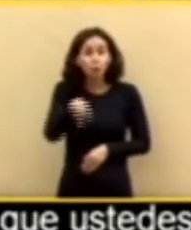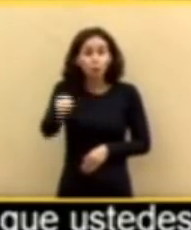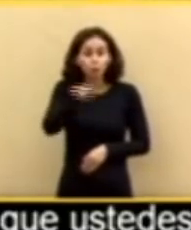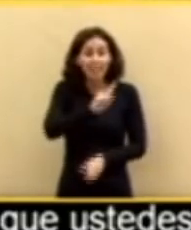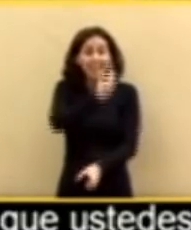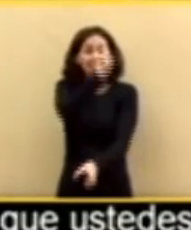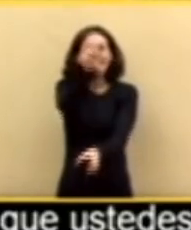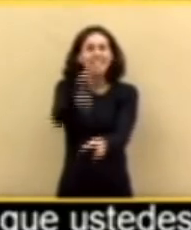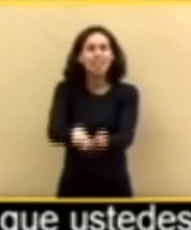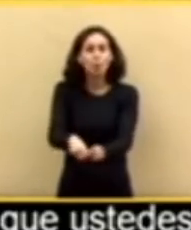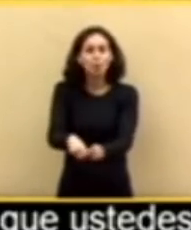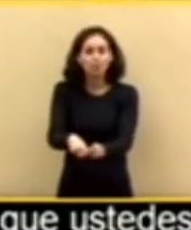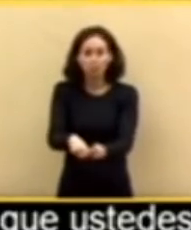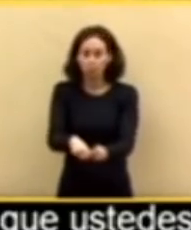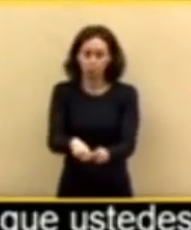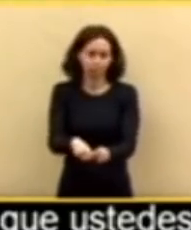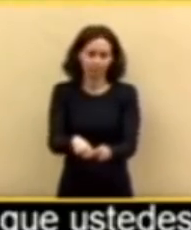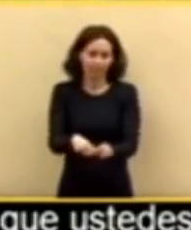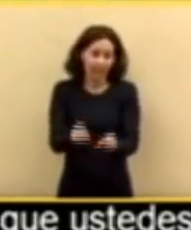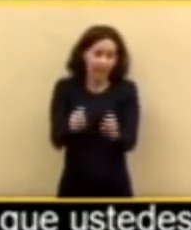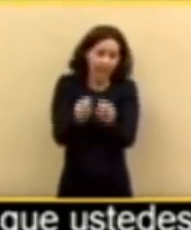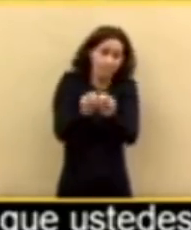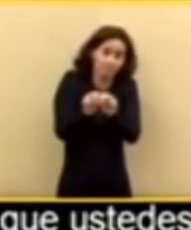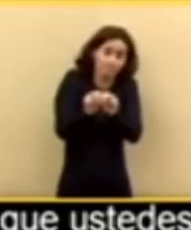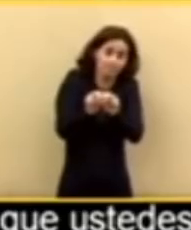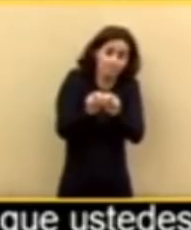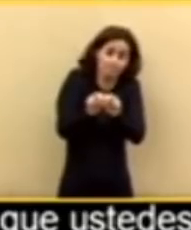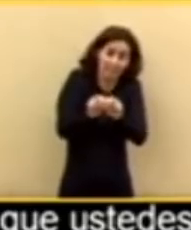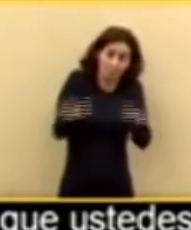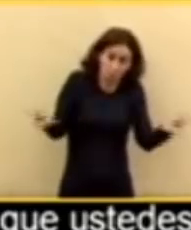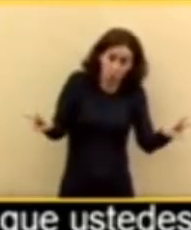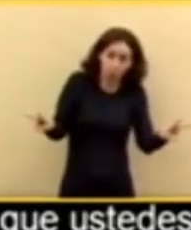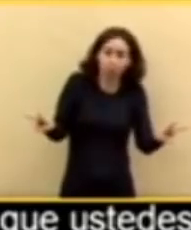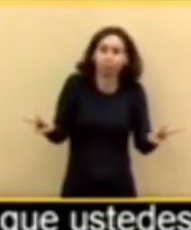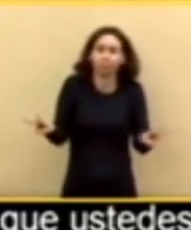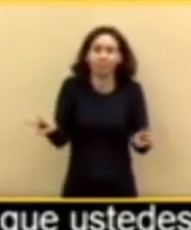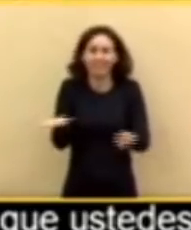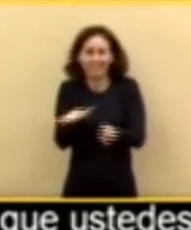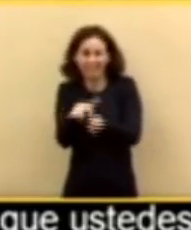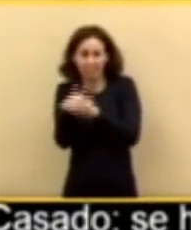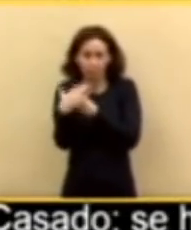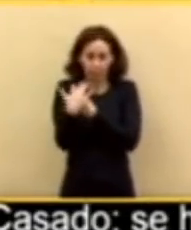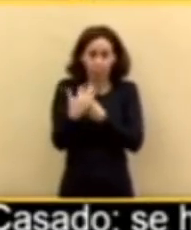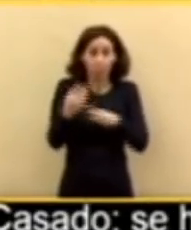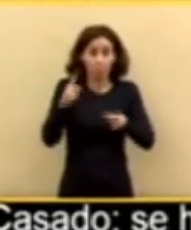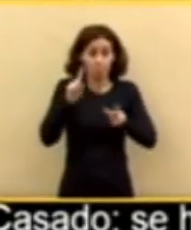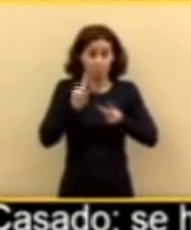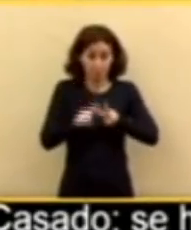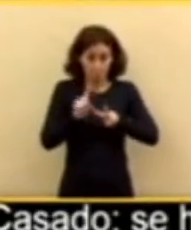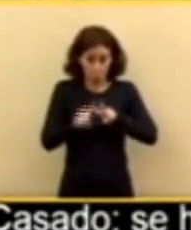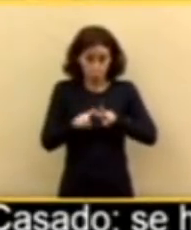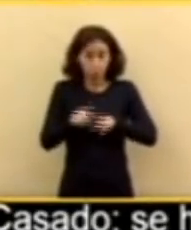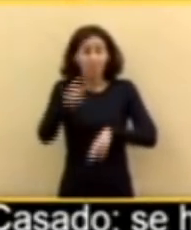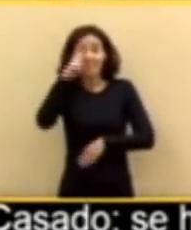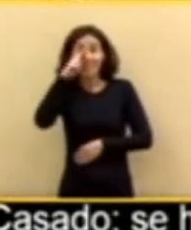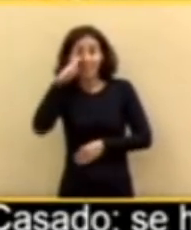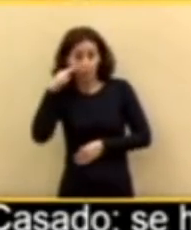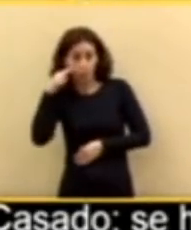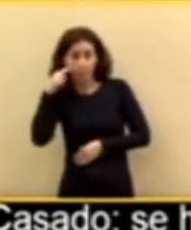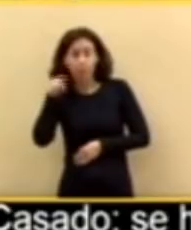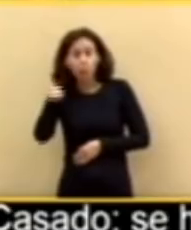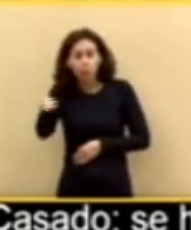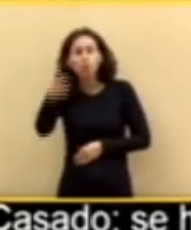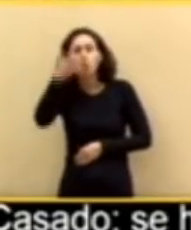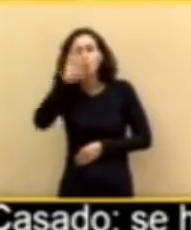pecho porque para mí la sangre de las víctimas del terrorismo es sagrada. Te vi, efectivamente. Para mí es absolutamente sagrada y además un gesto absolutamente